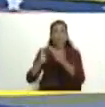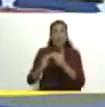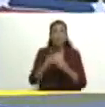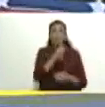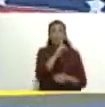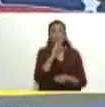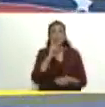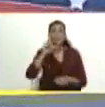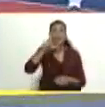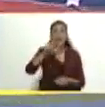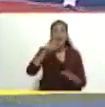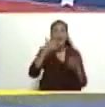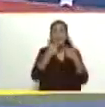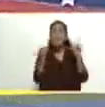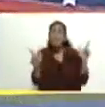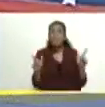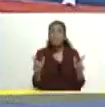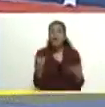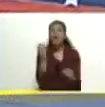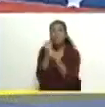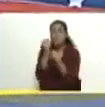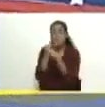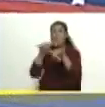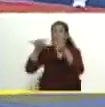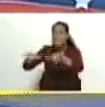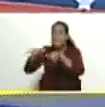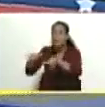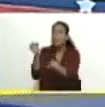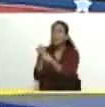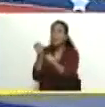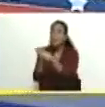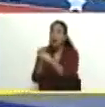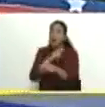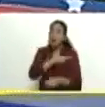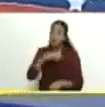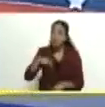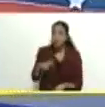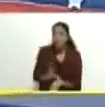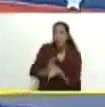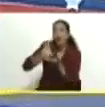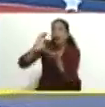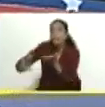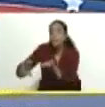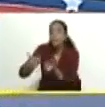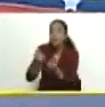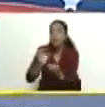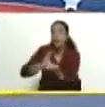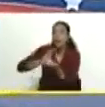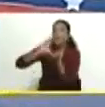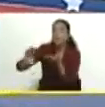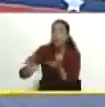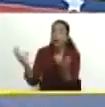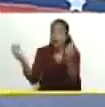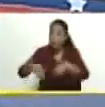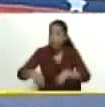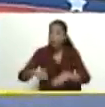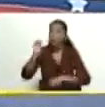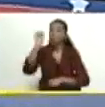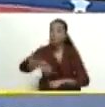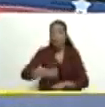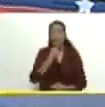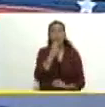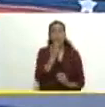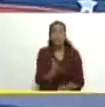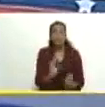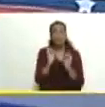Honor. Bueno, ahí debería ser un trabajo de ustedes mismos y nosotros aportar los materiales. ¿Les parece? Sí. Bueno, vamos